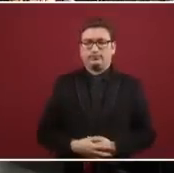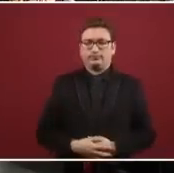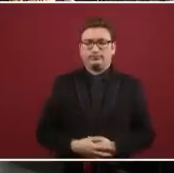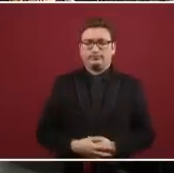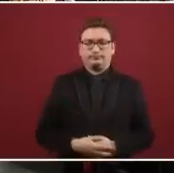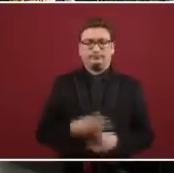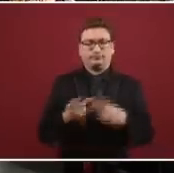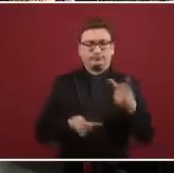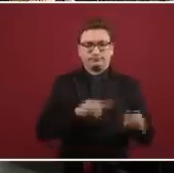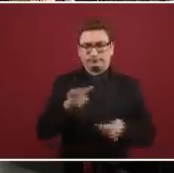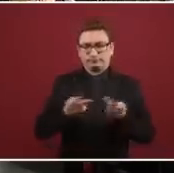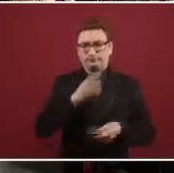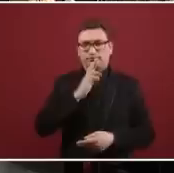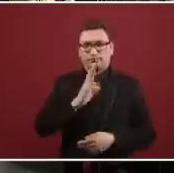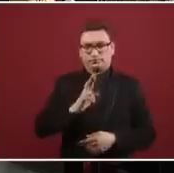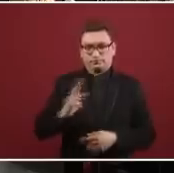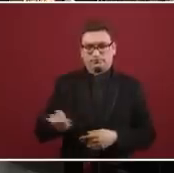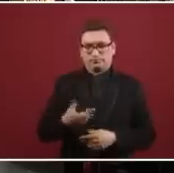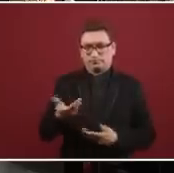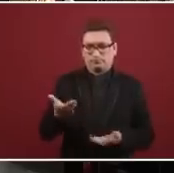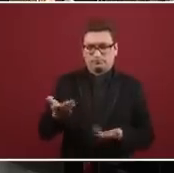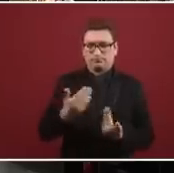la sesión de preguntas y respuestas.